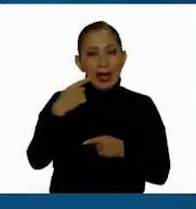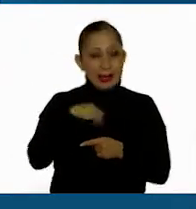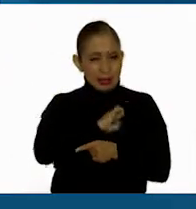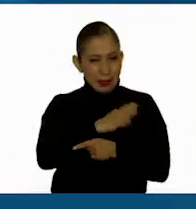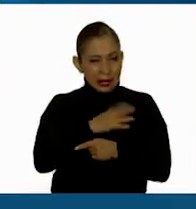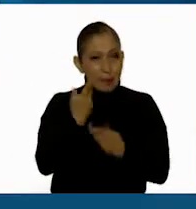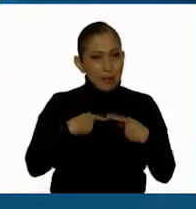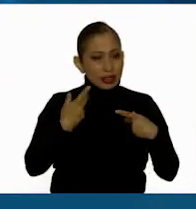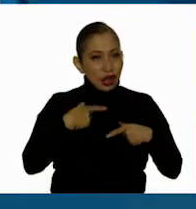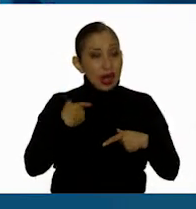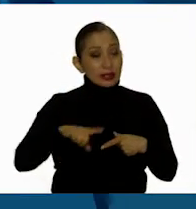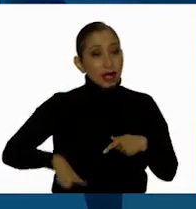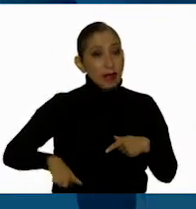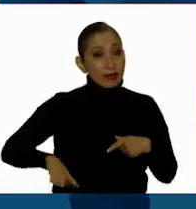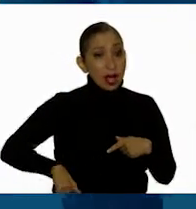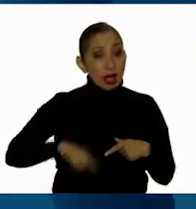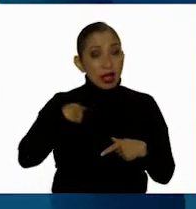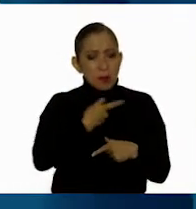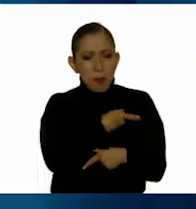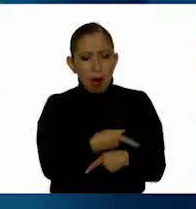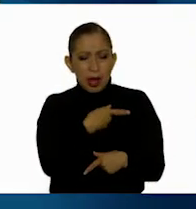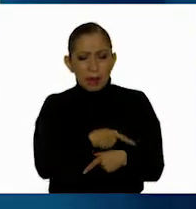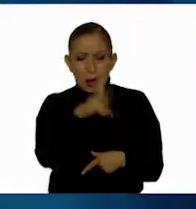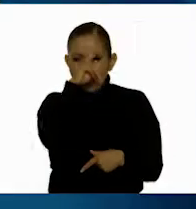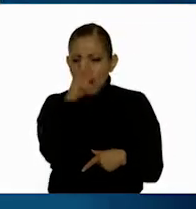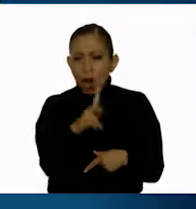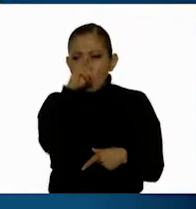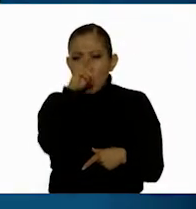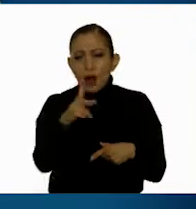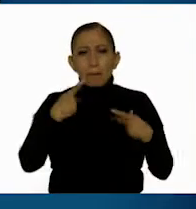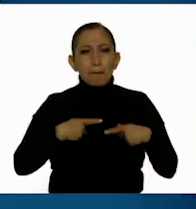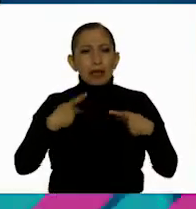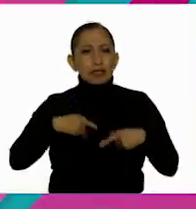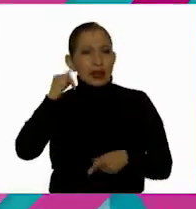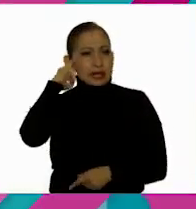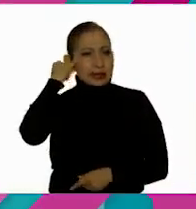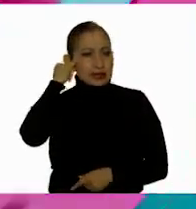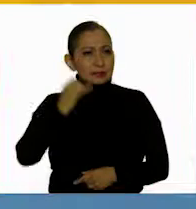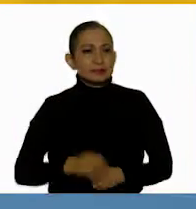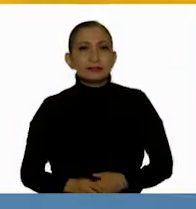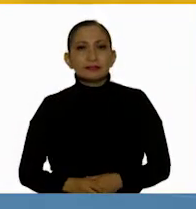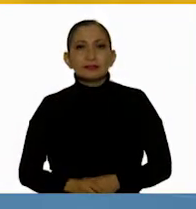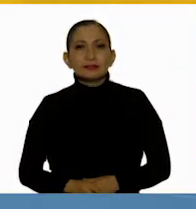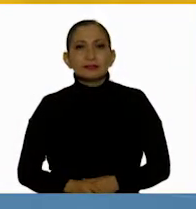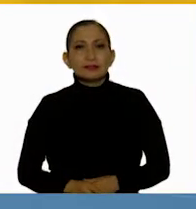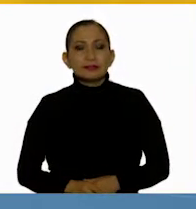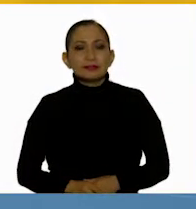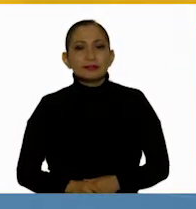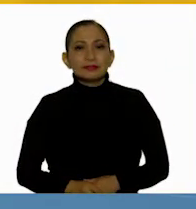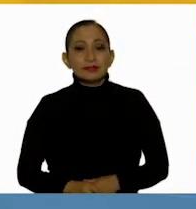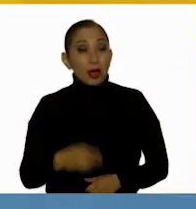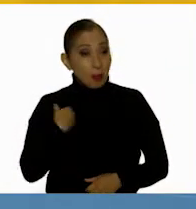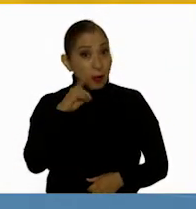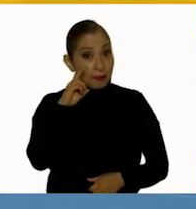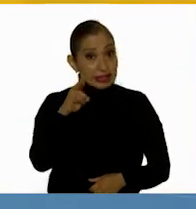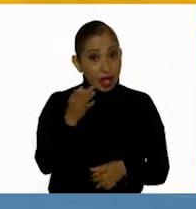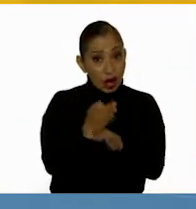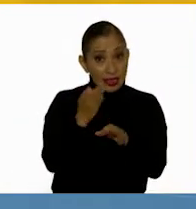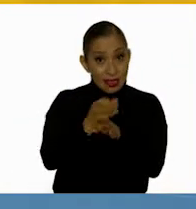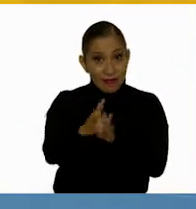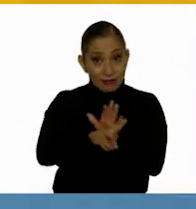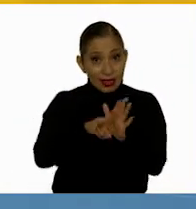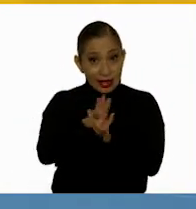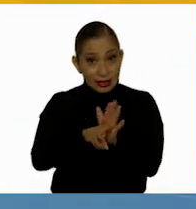península y el empobrecimiento cada vez mayor de los pueblos de indios. Y bien, como pudimos ver en el